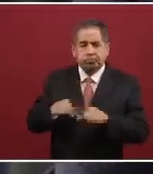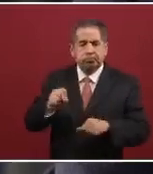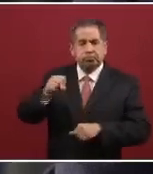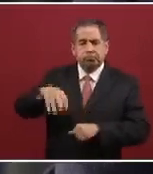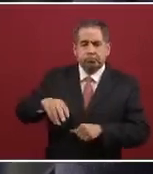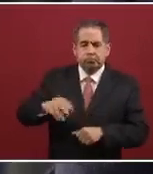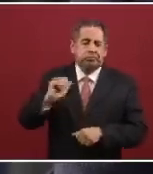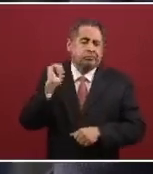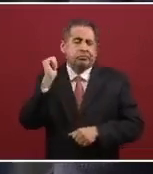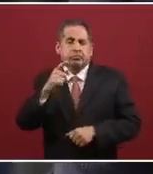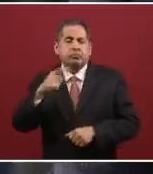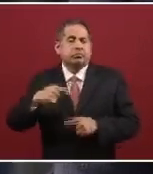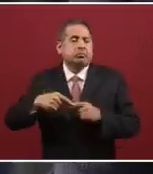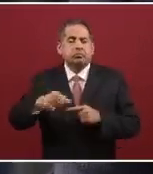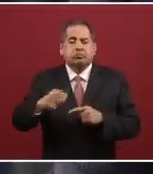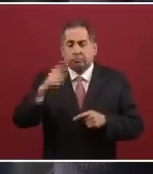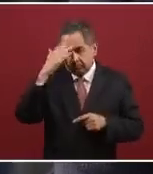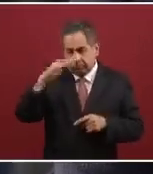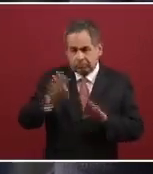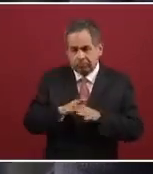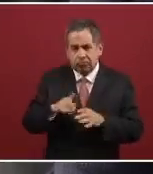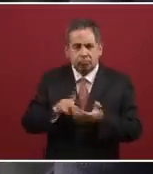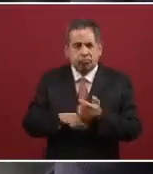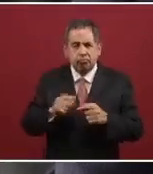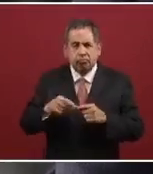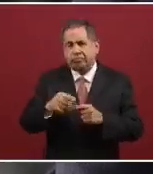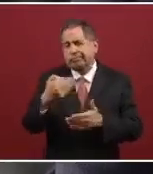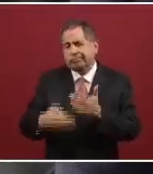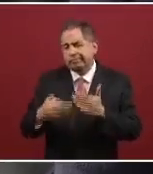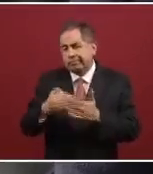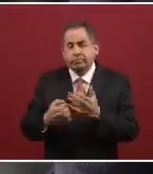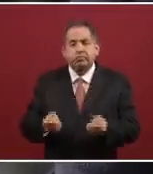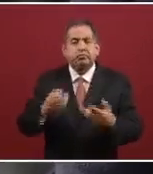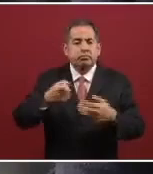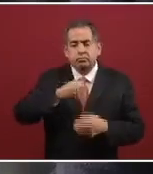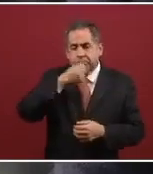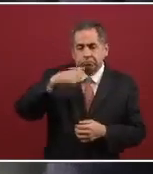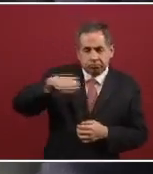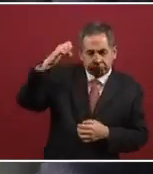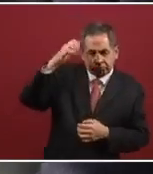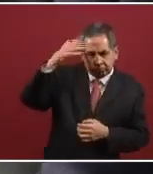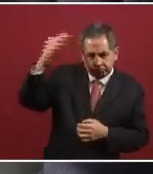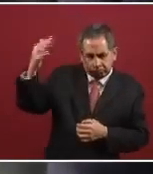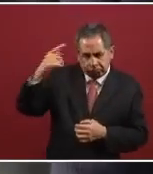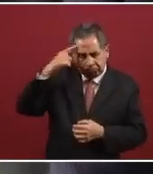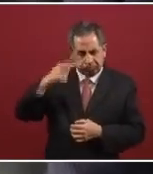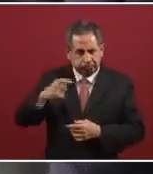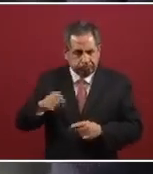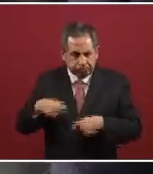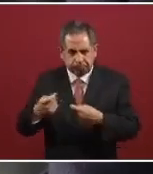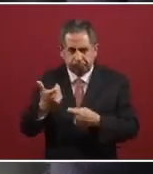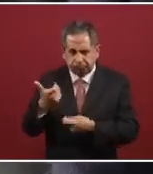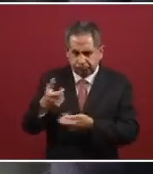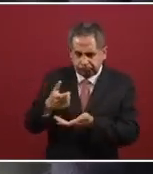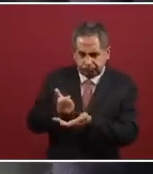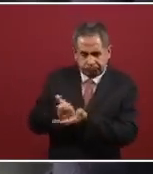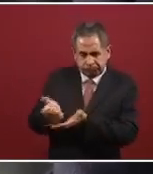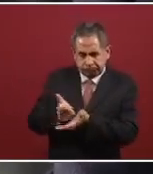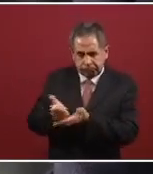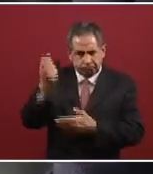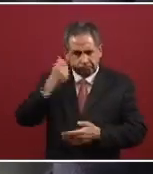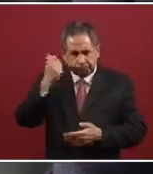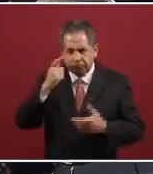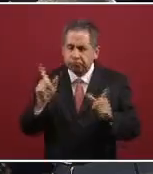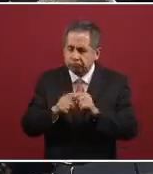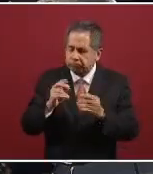nos puede dar la cifra, qué porcentaje es el que falta de los adultos mayores para que tengan su pensión. Muchas